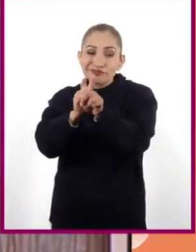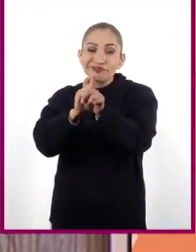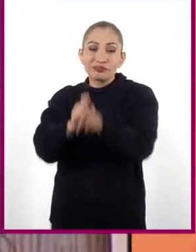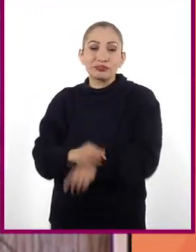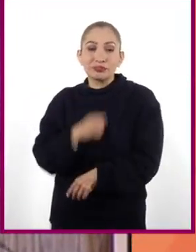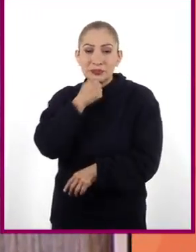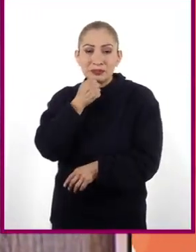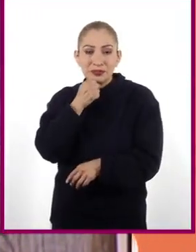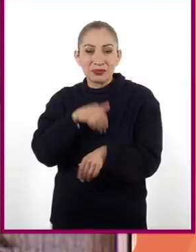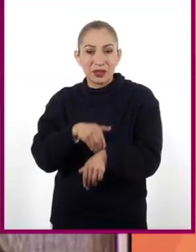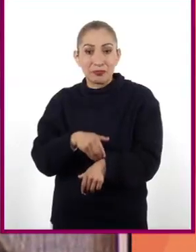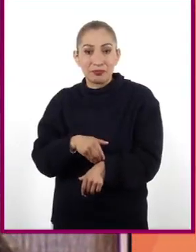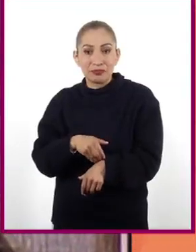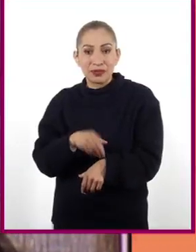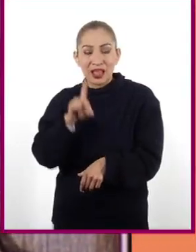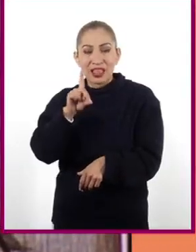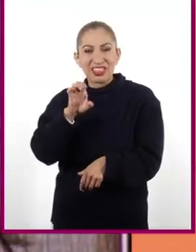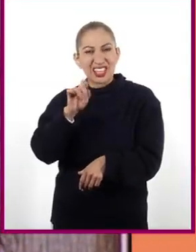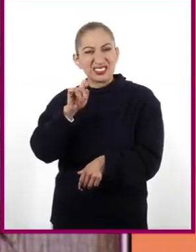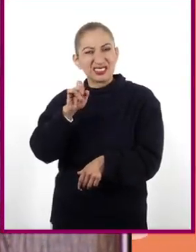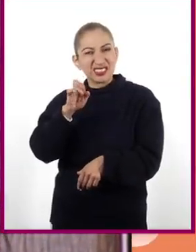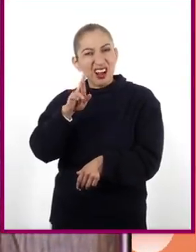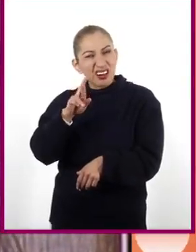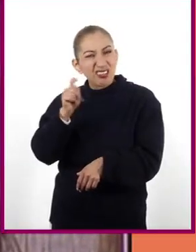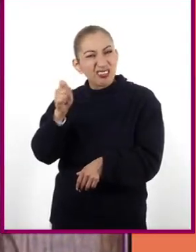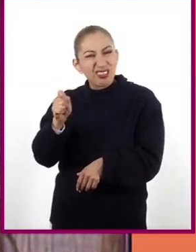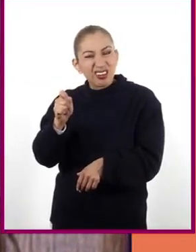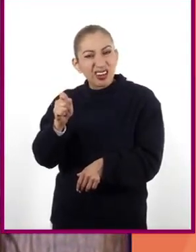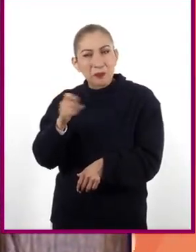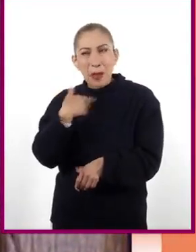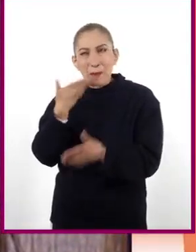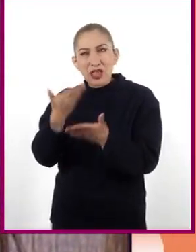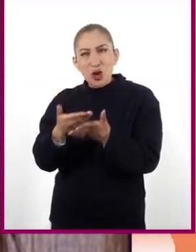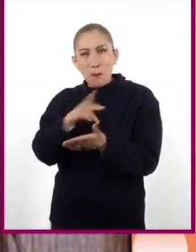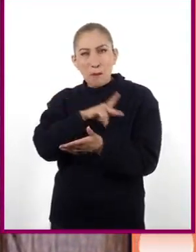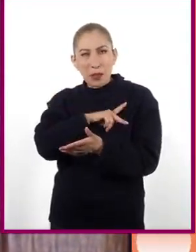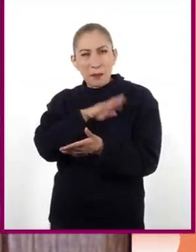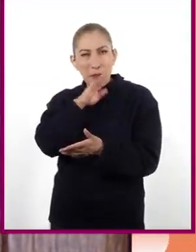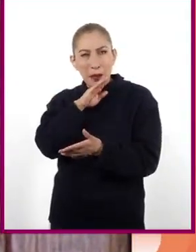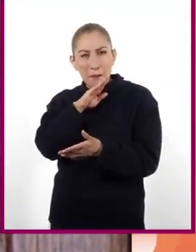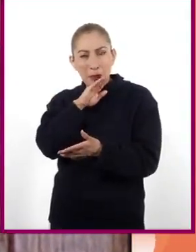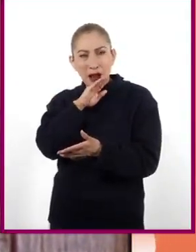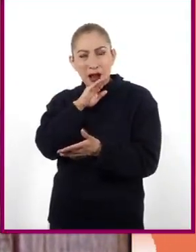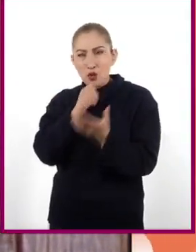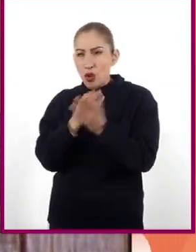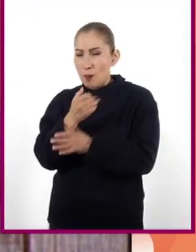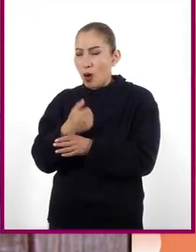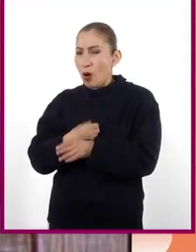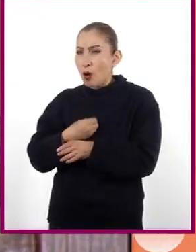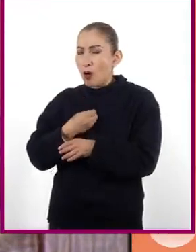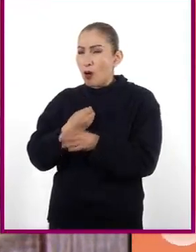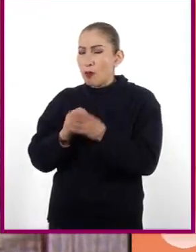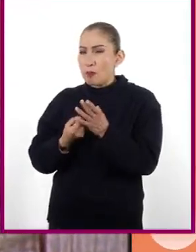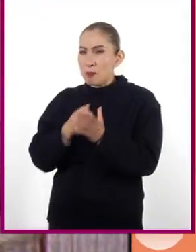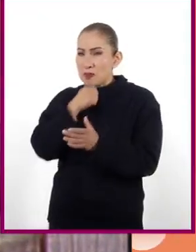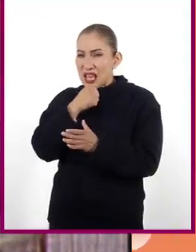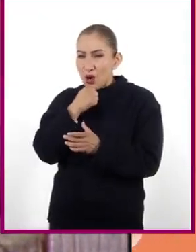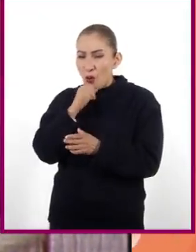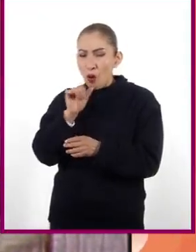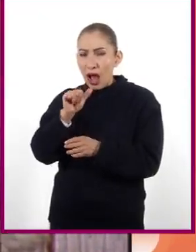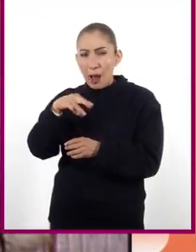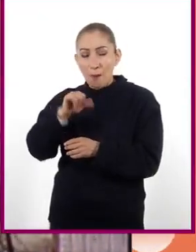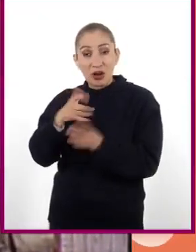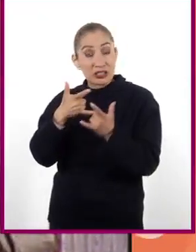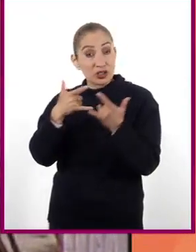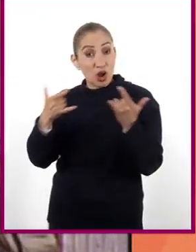amo. ¿Adestrar? Me pidió a mi madre, nuevo y viejo amo.